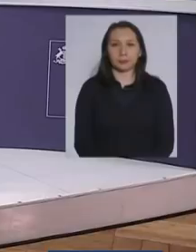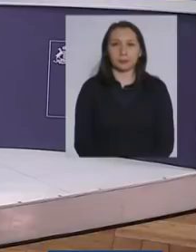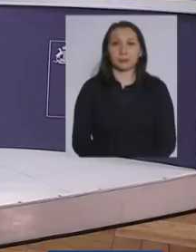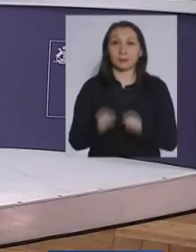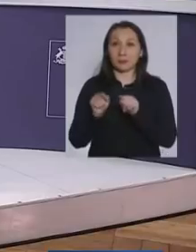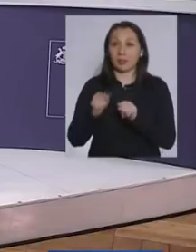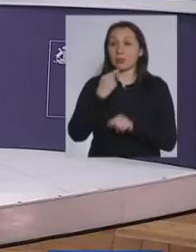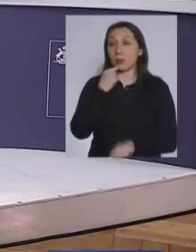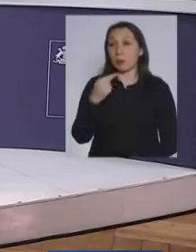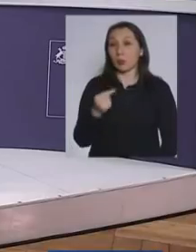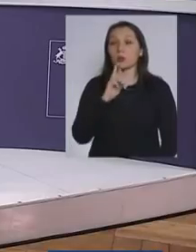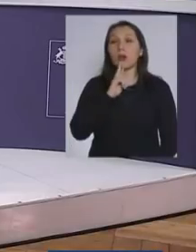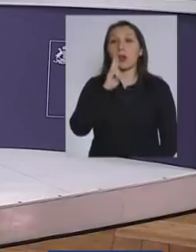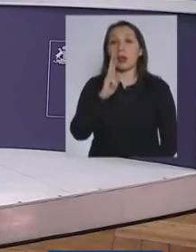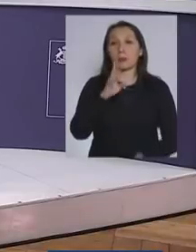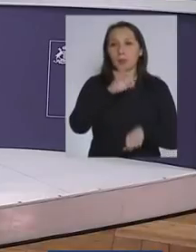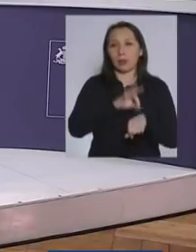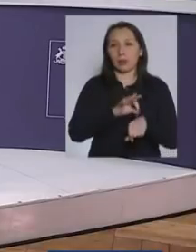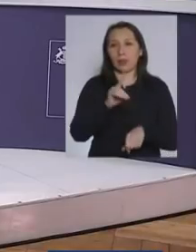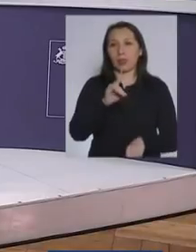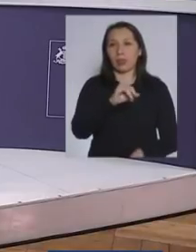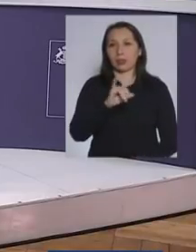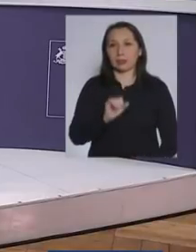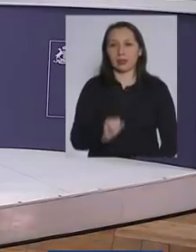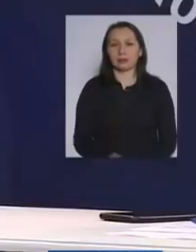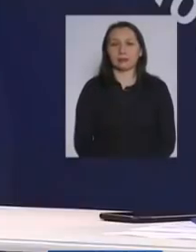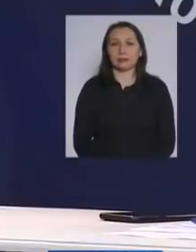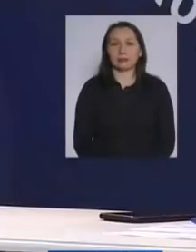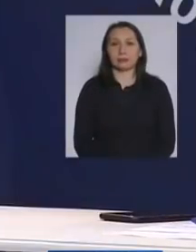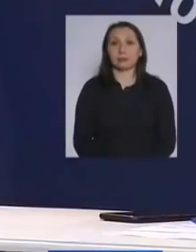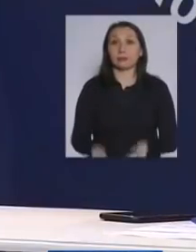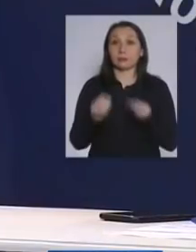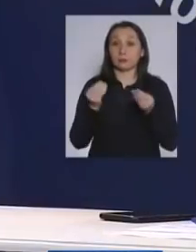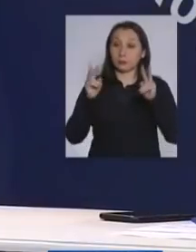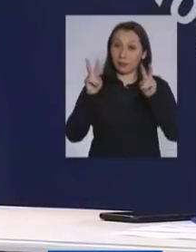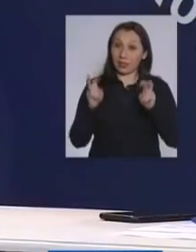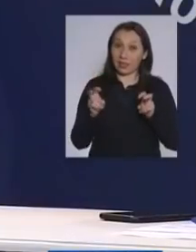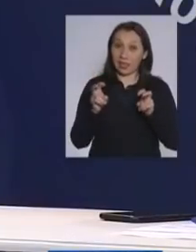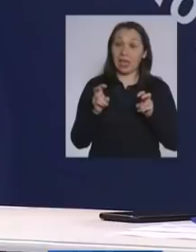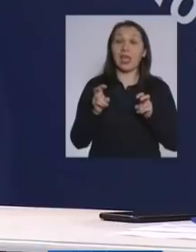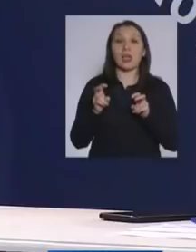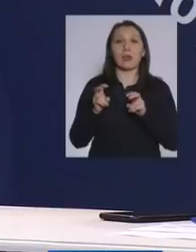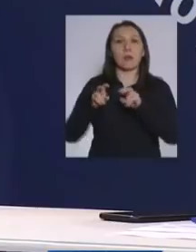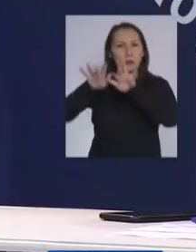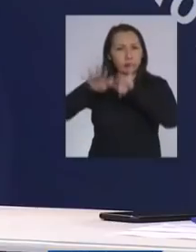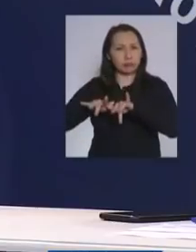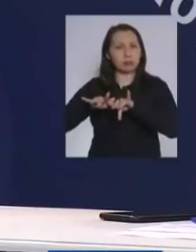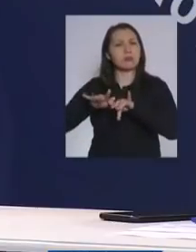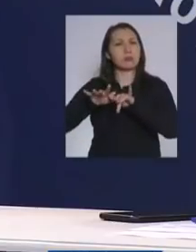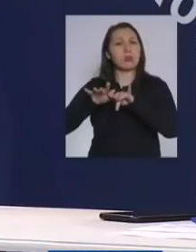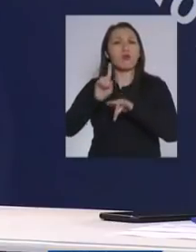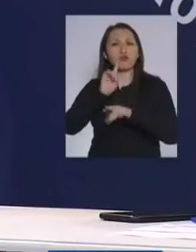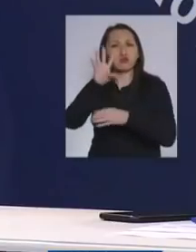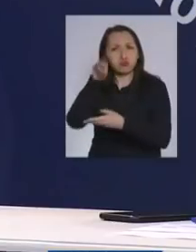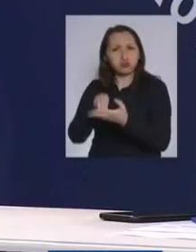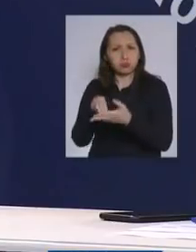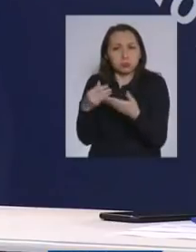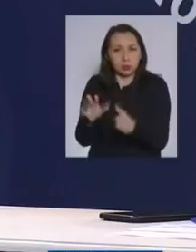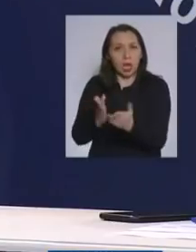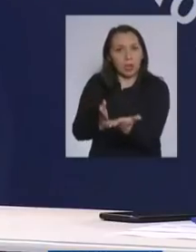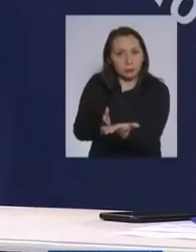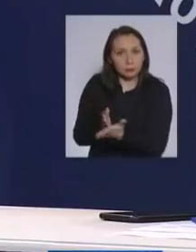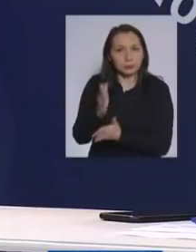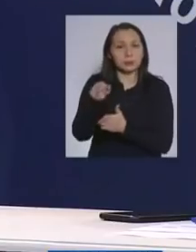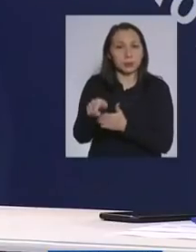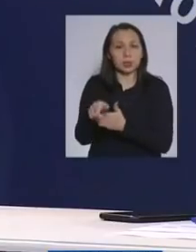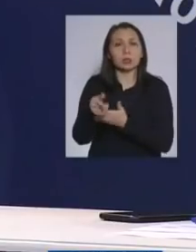Esa pregunta la responderá la doctora Paula Daza. Bueno, con respecto al software que ya está implementado y efectivamente